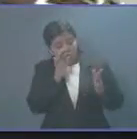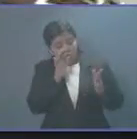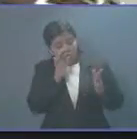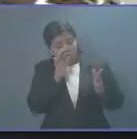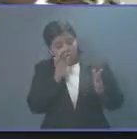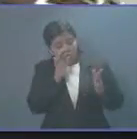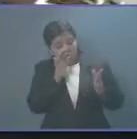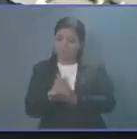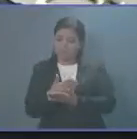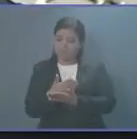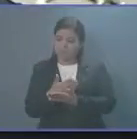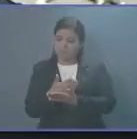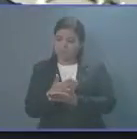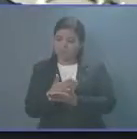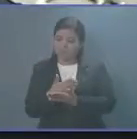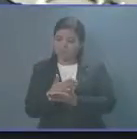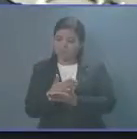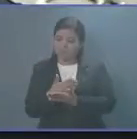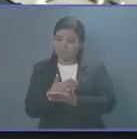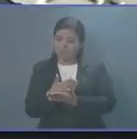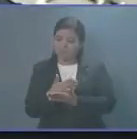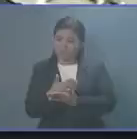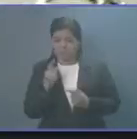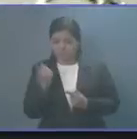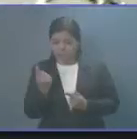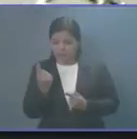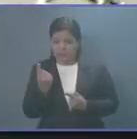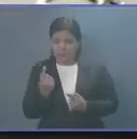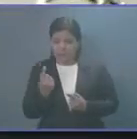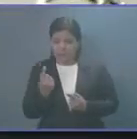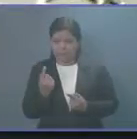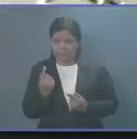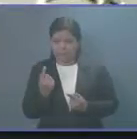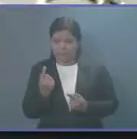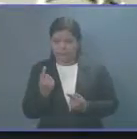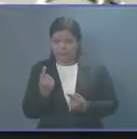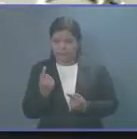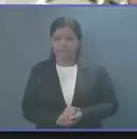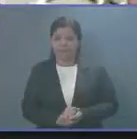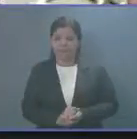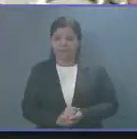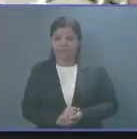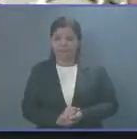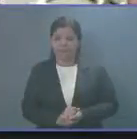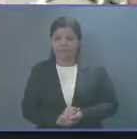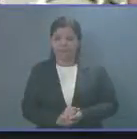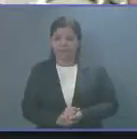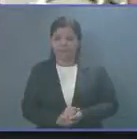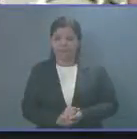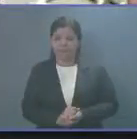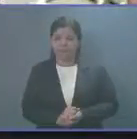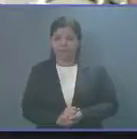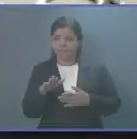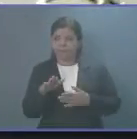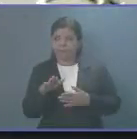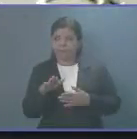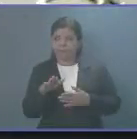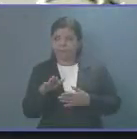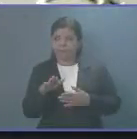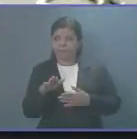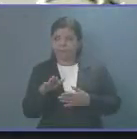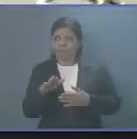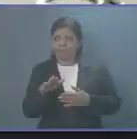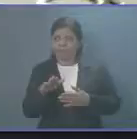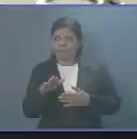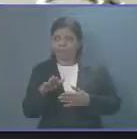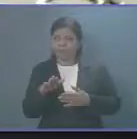en 3 sectores. Uno es, por supuesto, toda la acción que se desarrolla